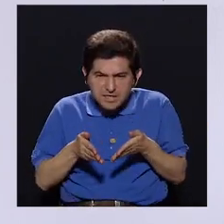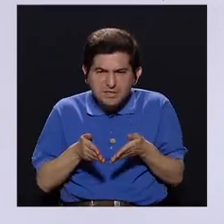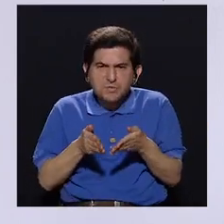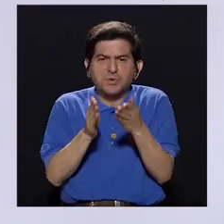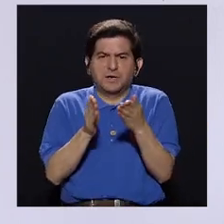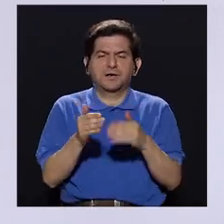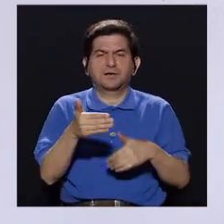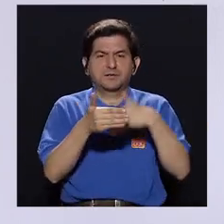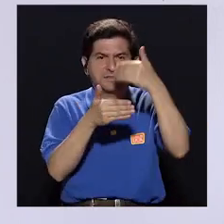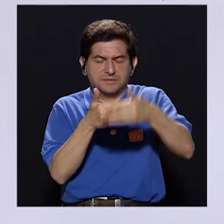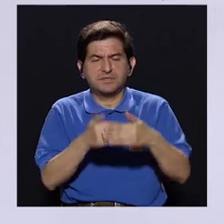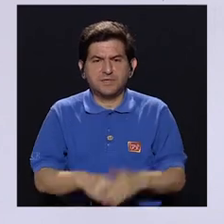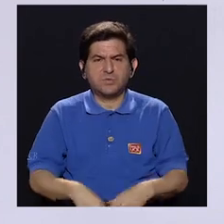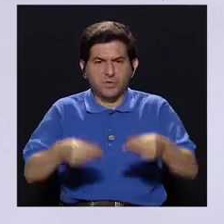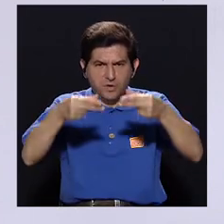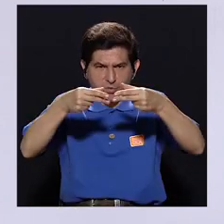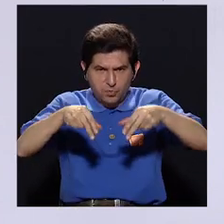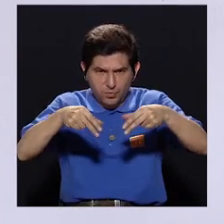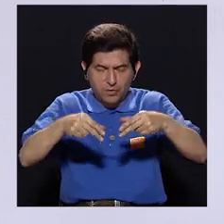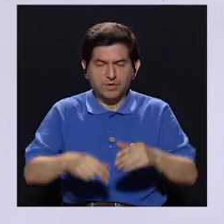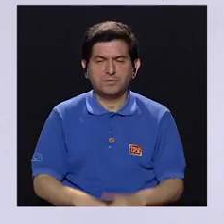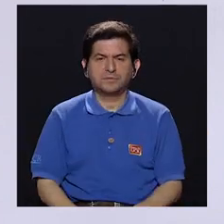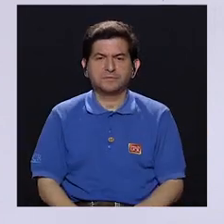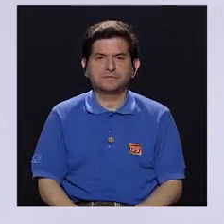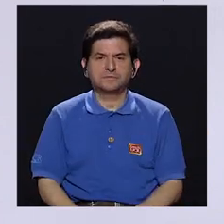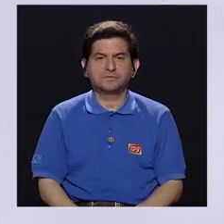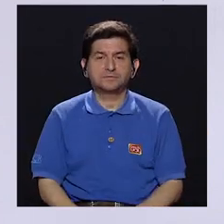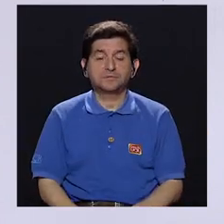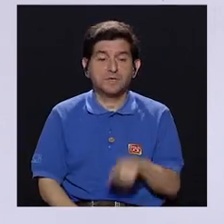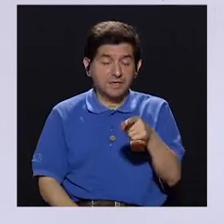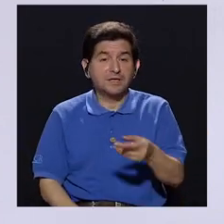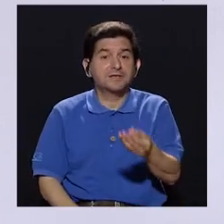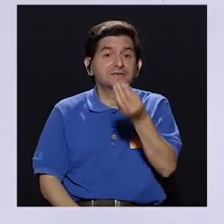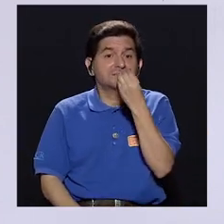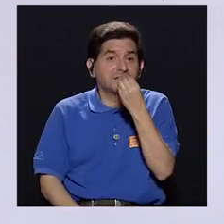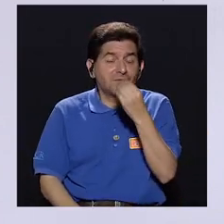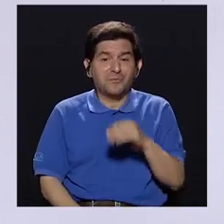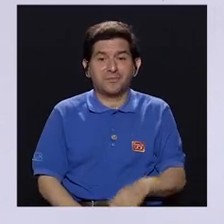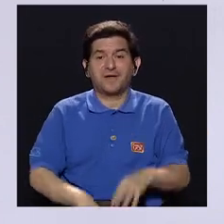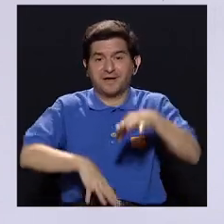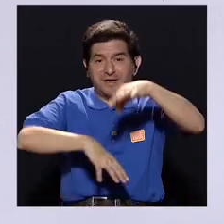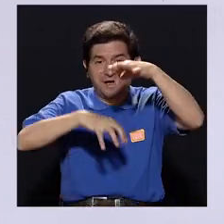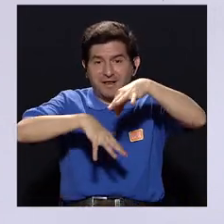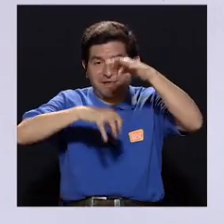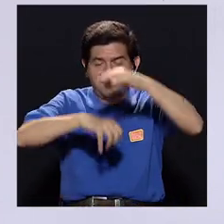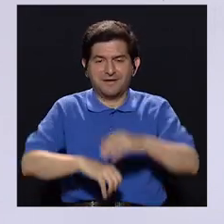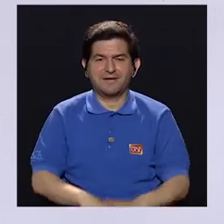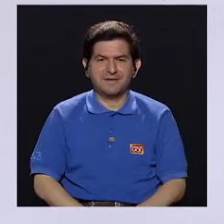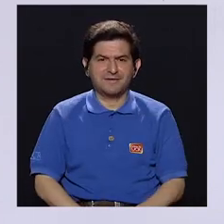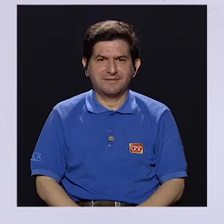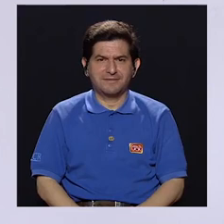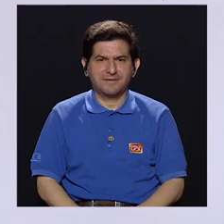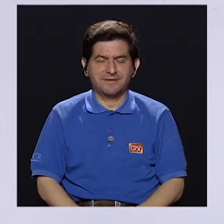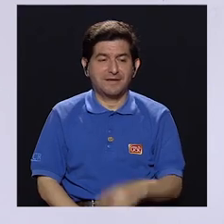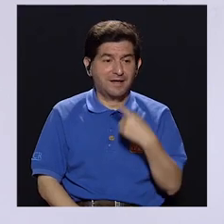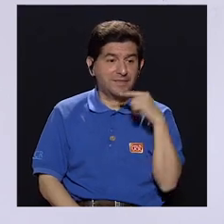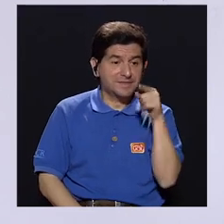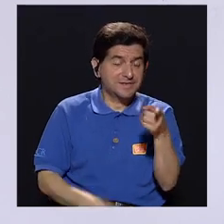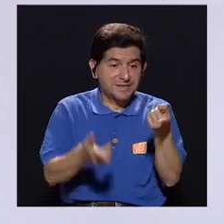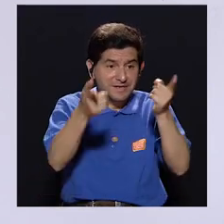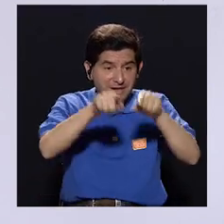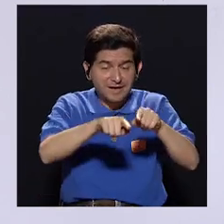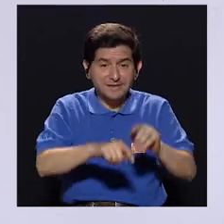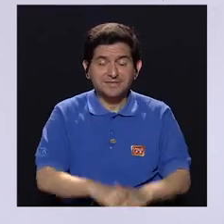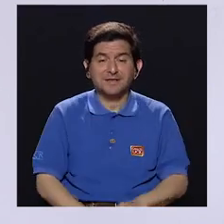ahí nacen los los los huevos y entonces se comen las arañas entonces la gente decía que las